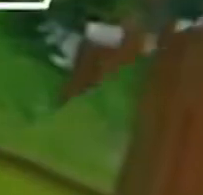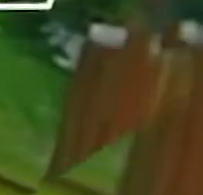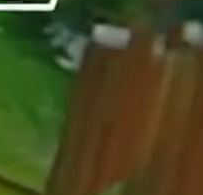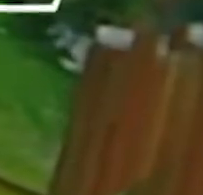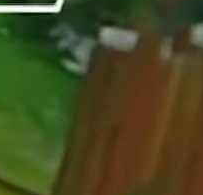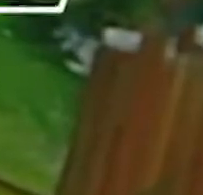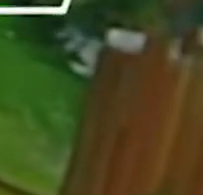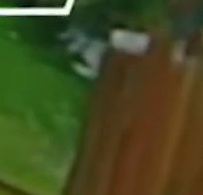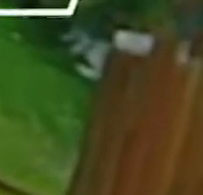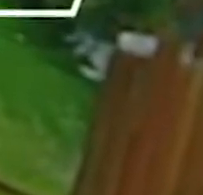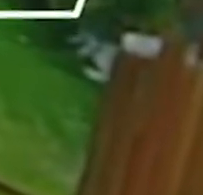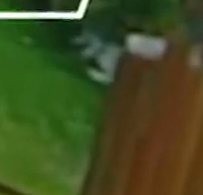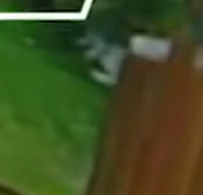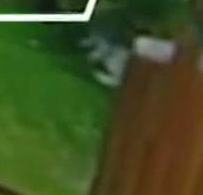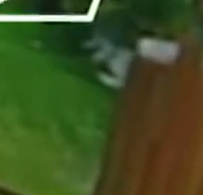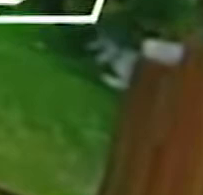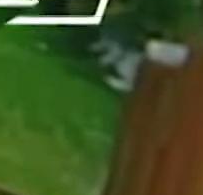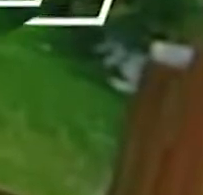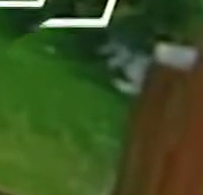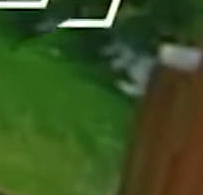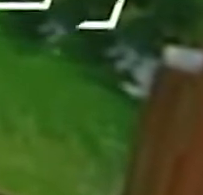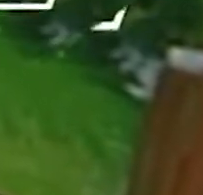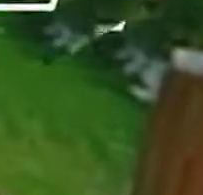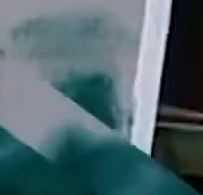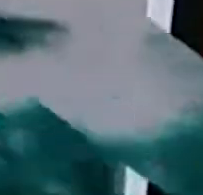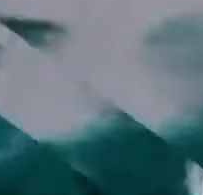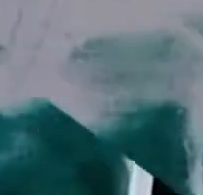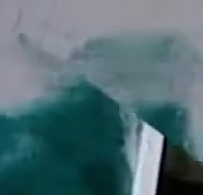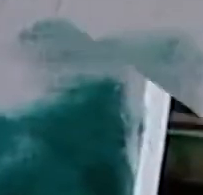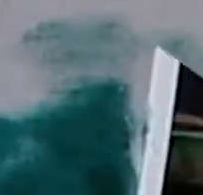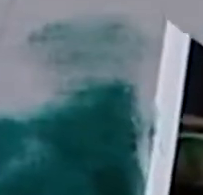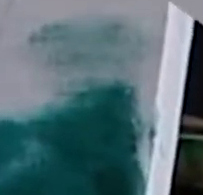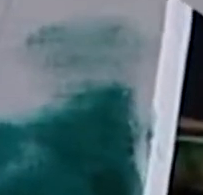Pinturas que nos hacen viajar.